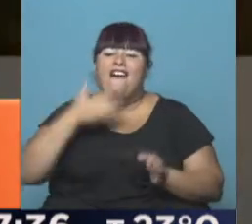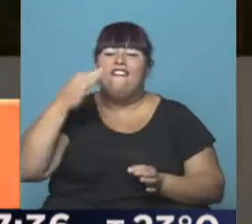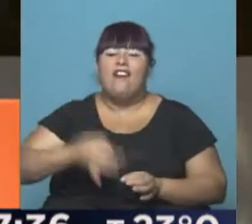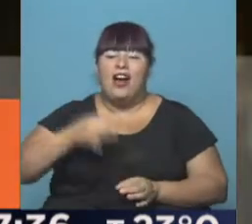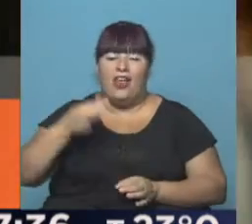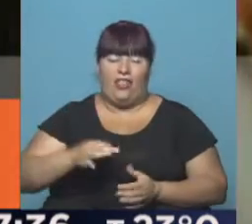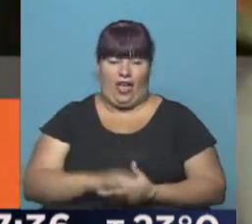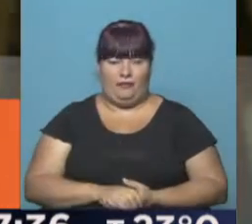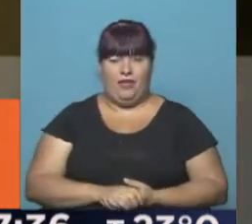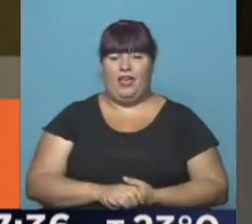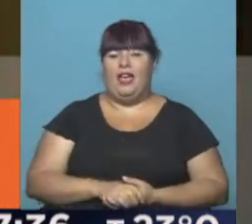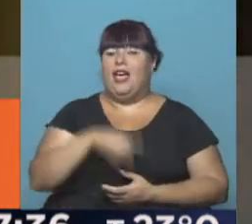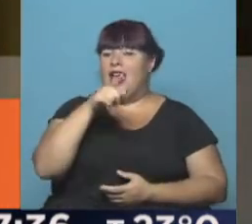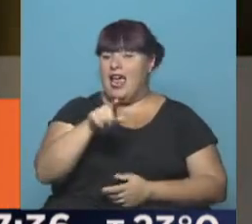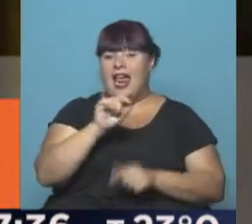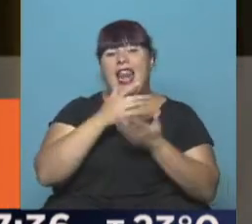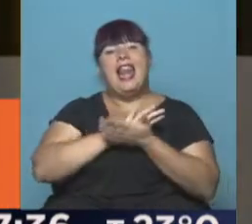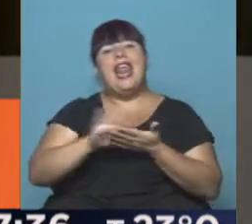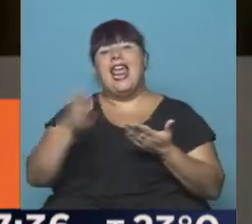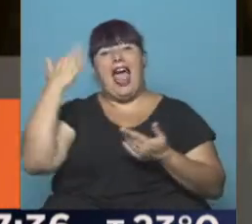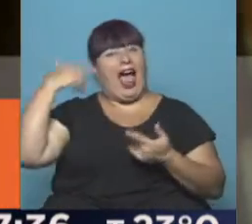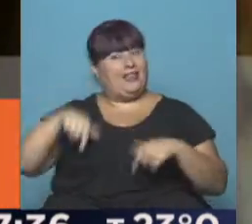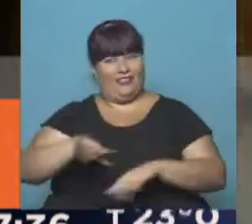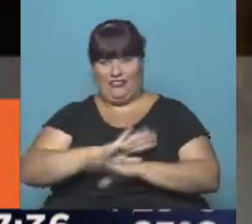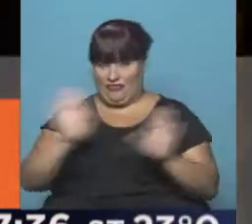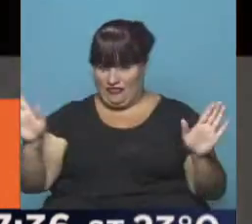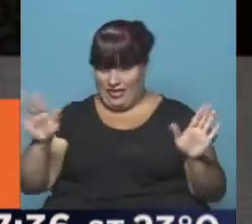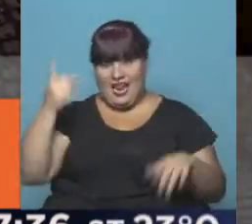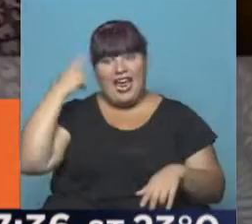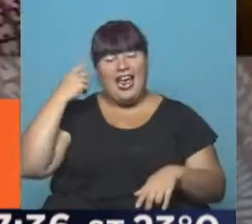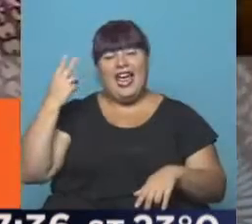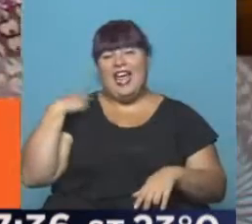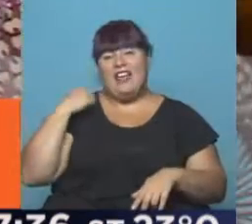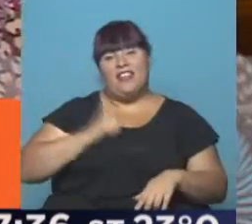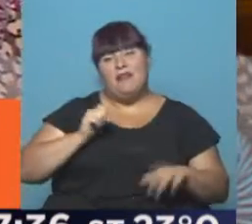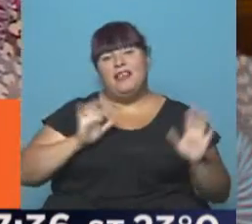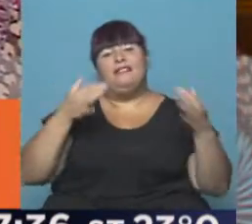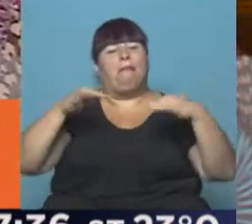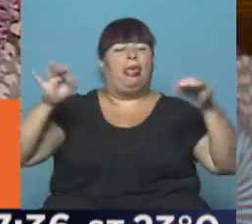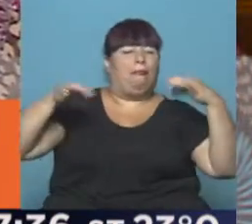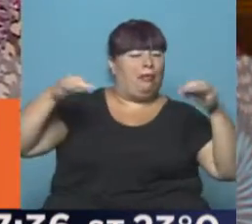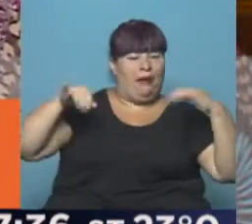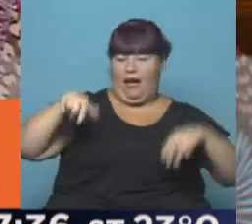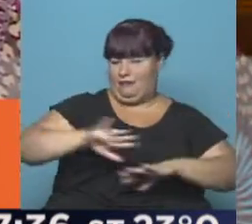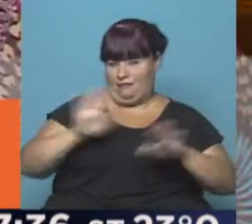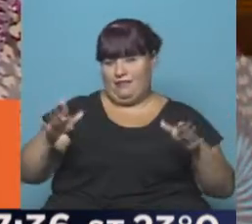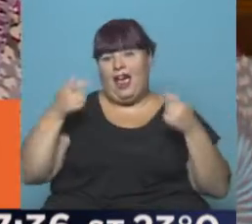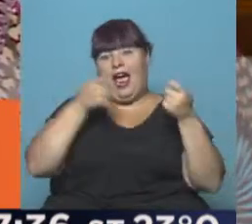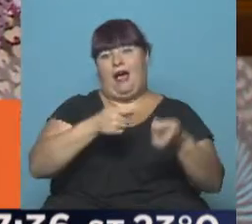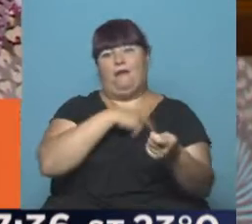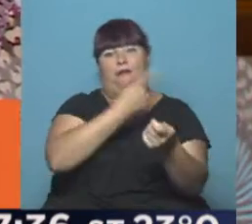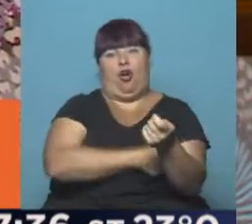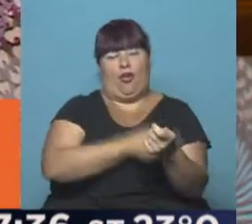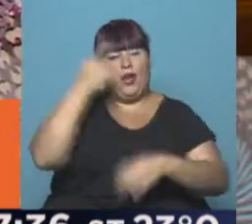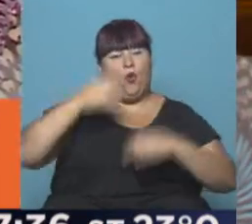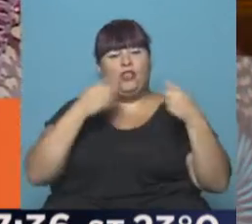verdad. Él ya no goza de la impunidad de la que gozaba, siendo jefe del ejército y amparado por el poder y